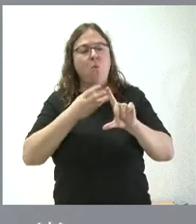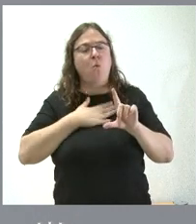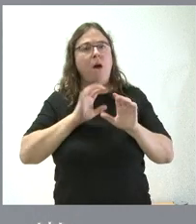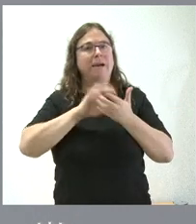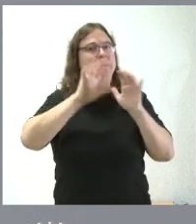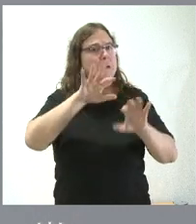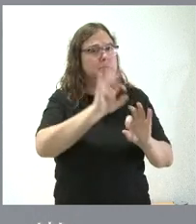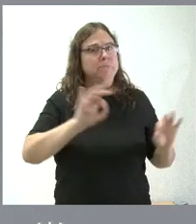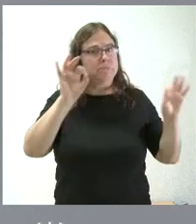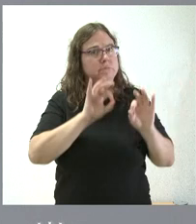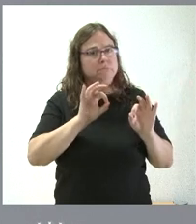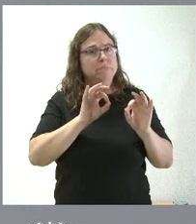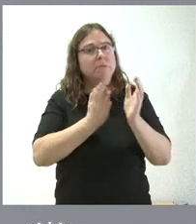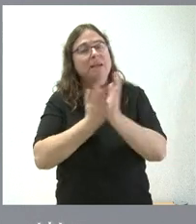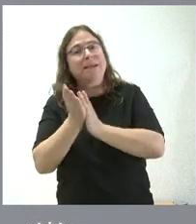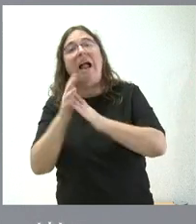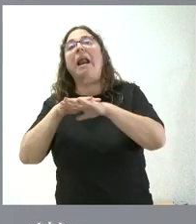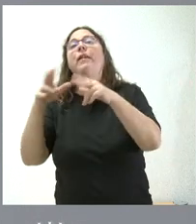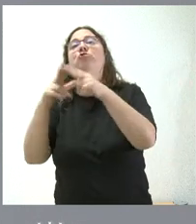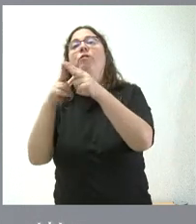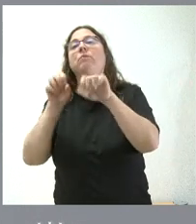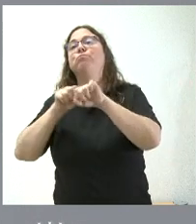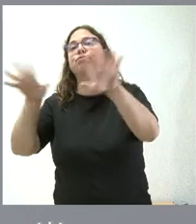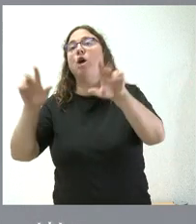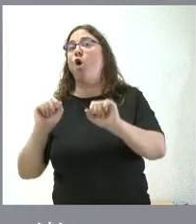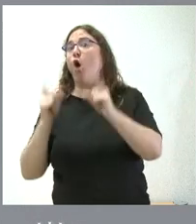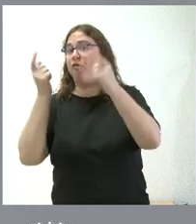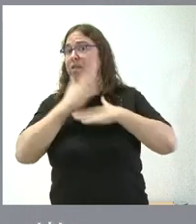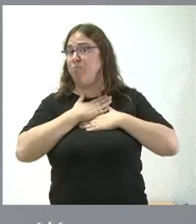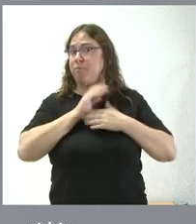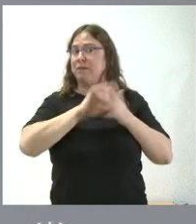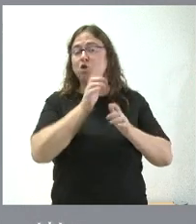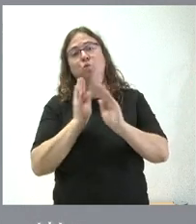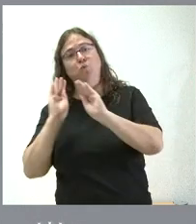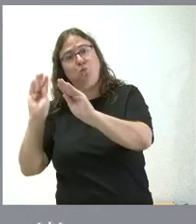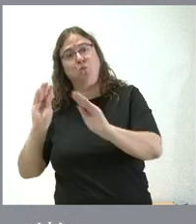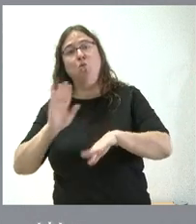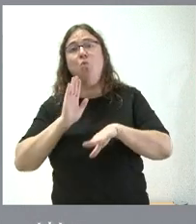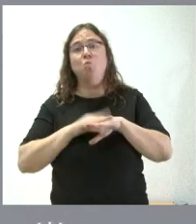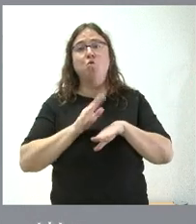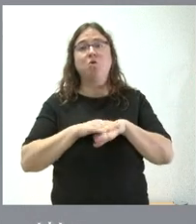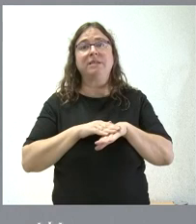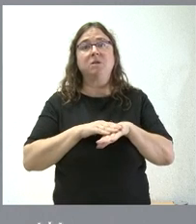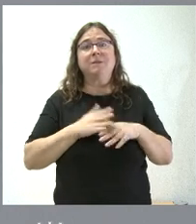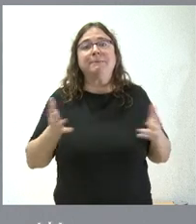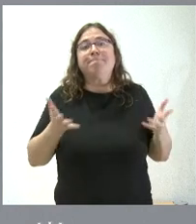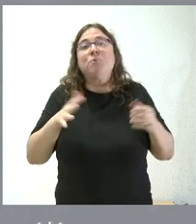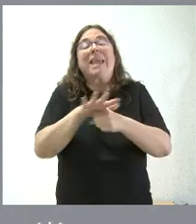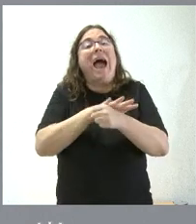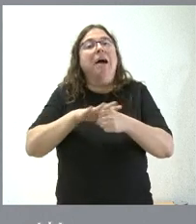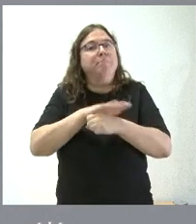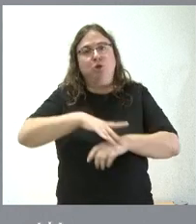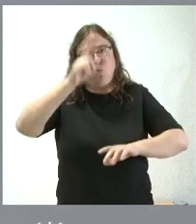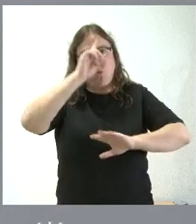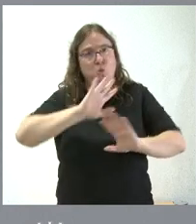elabora la junta de Castilla León y está en las redes sociales oficiales que hace la junta de Castilla de León y por tanto no sé en qué ámbito se ha hecho